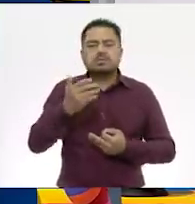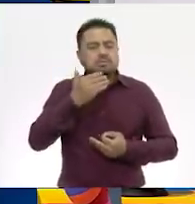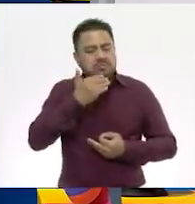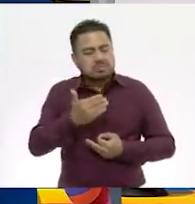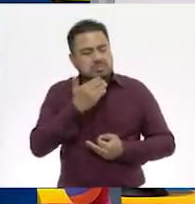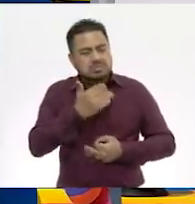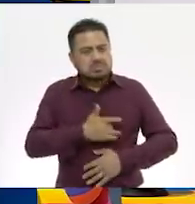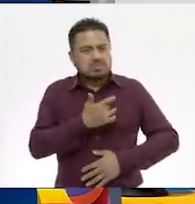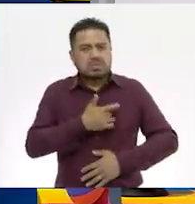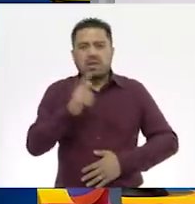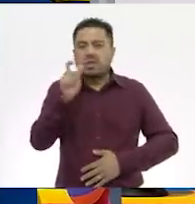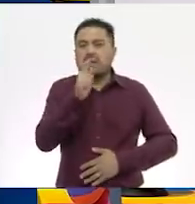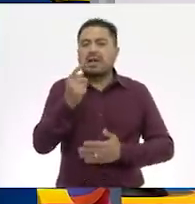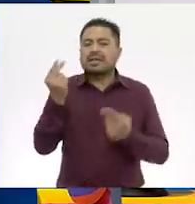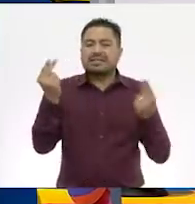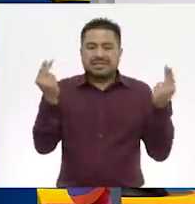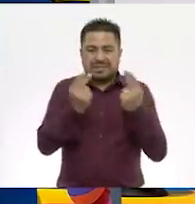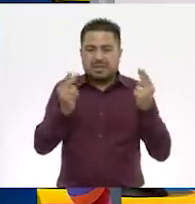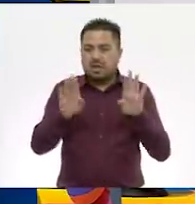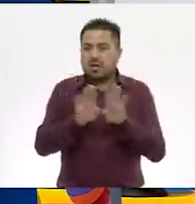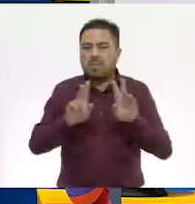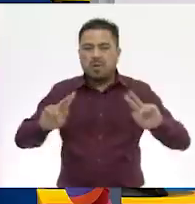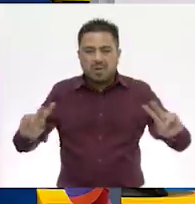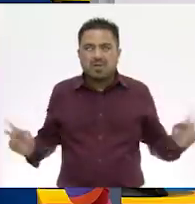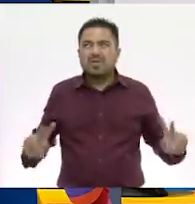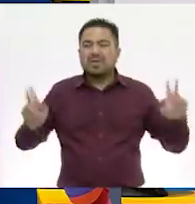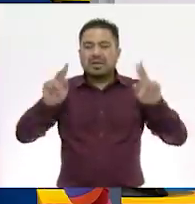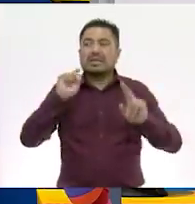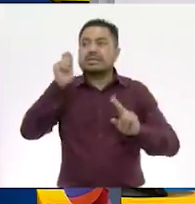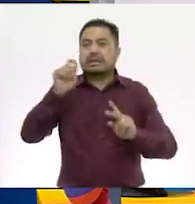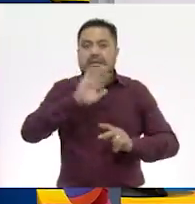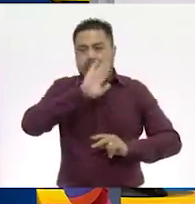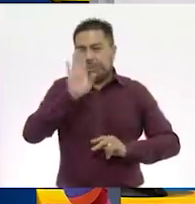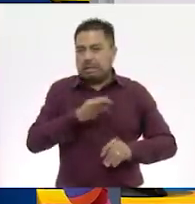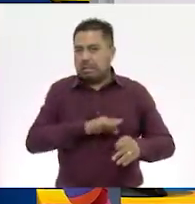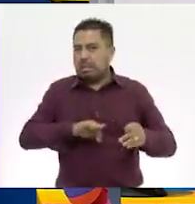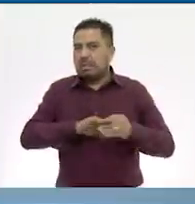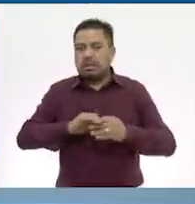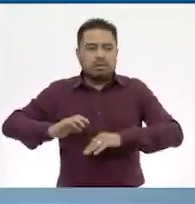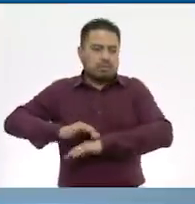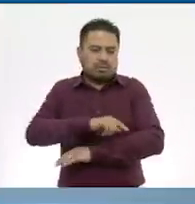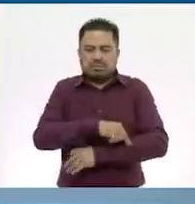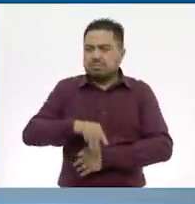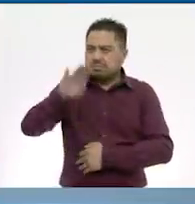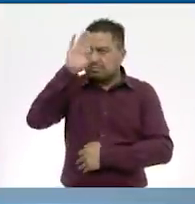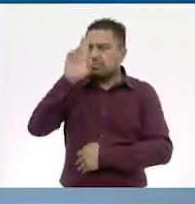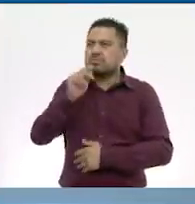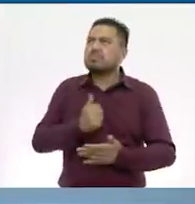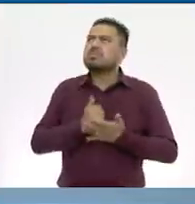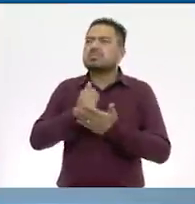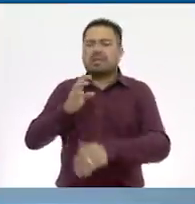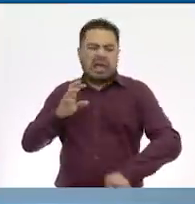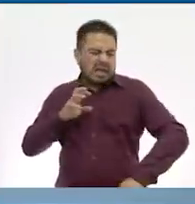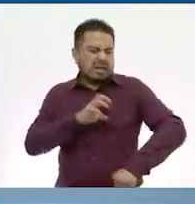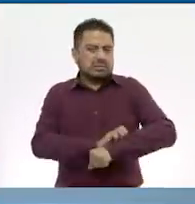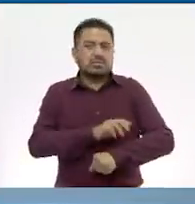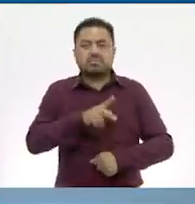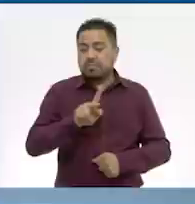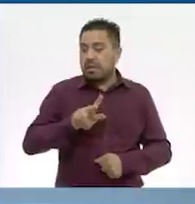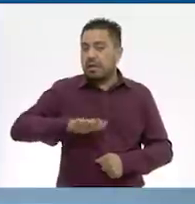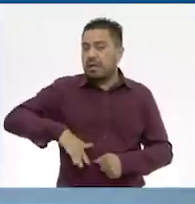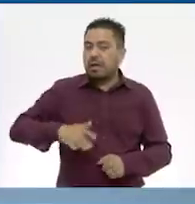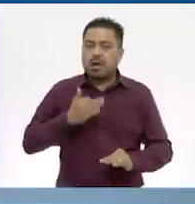aún más cuando lo necesitamos, como la paloma, que estaba a punto de morir y la hormiga, sin pensar, le ayudó. Sin